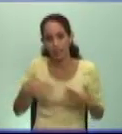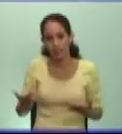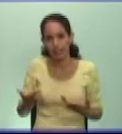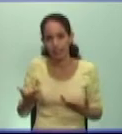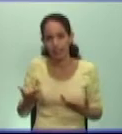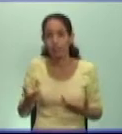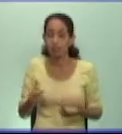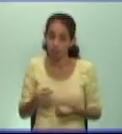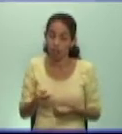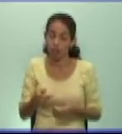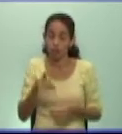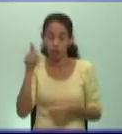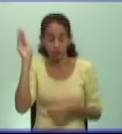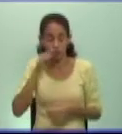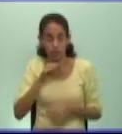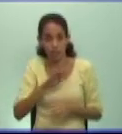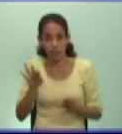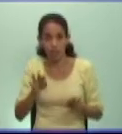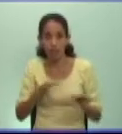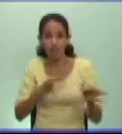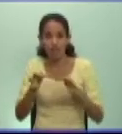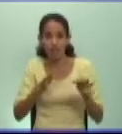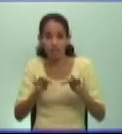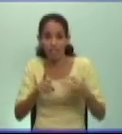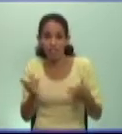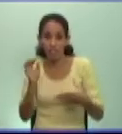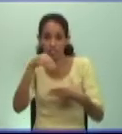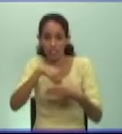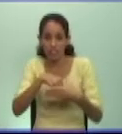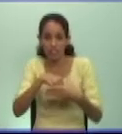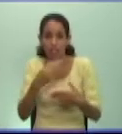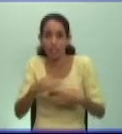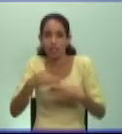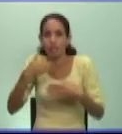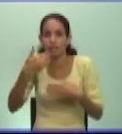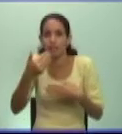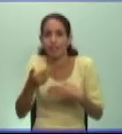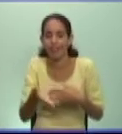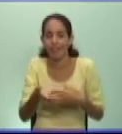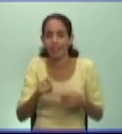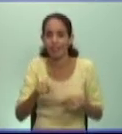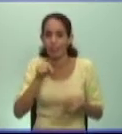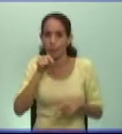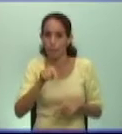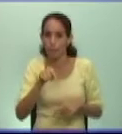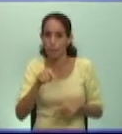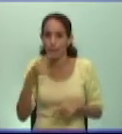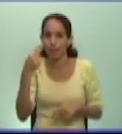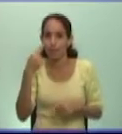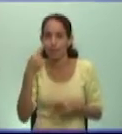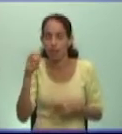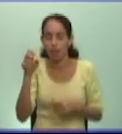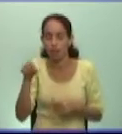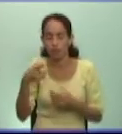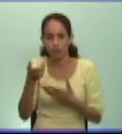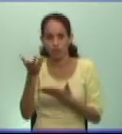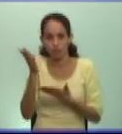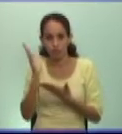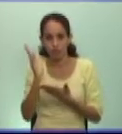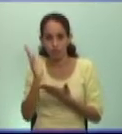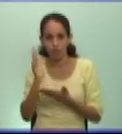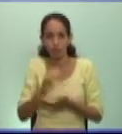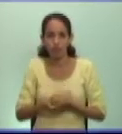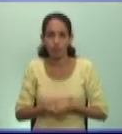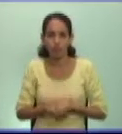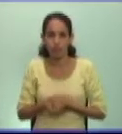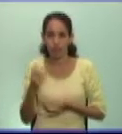externos e internos que ustedes manejaron, pero sobre todo nos detuvimos en estos dos grandes momentos, Nicaragua y